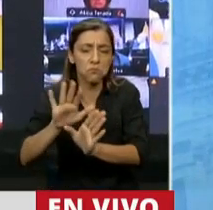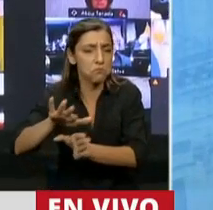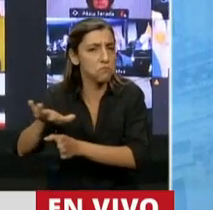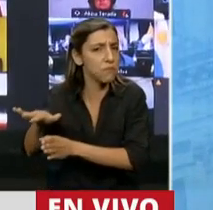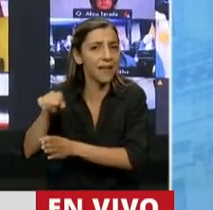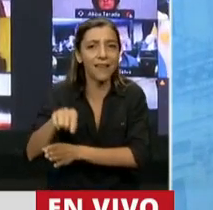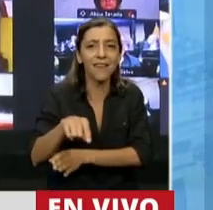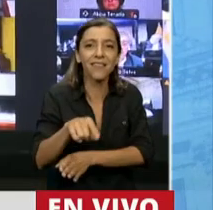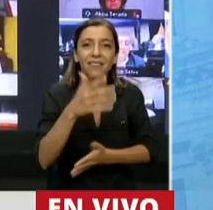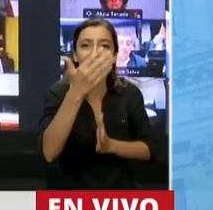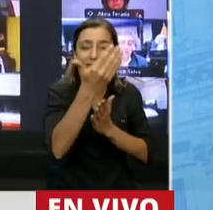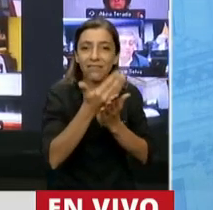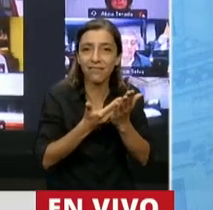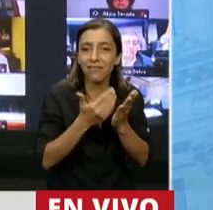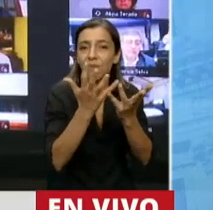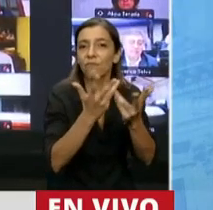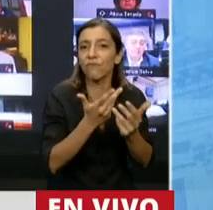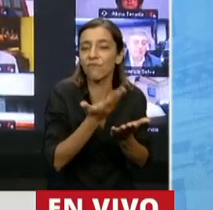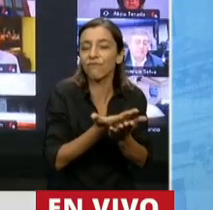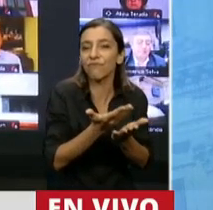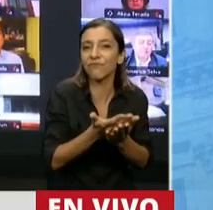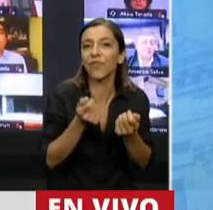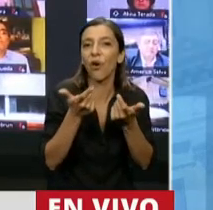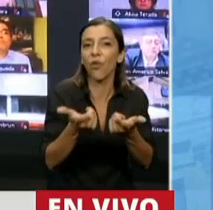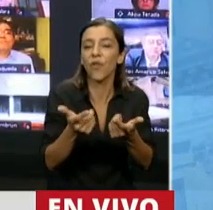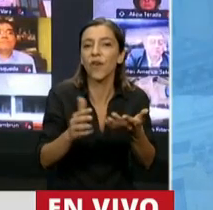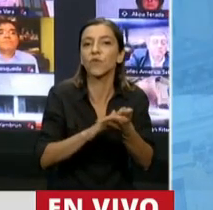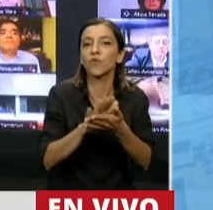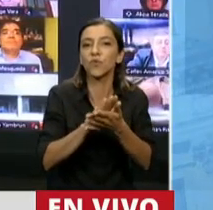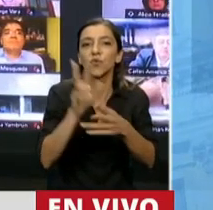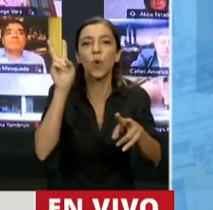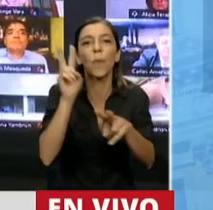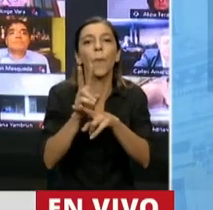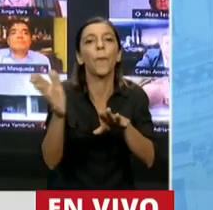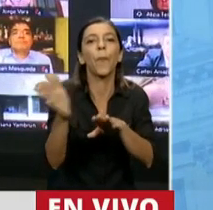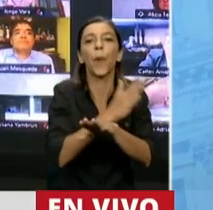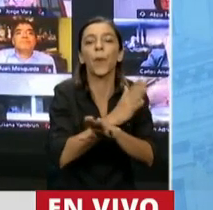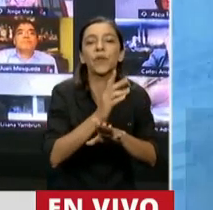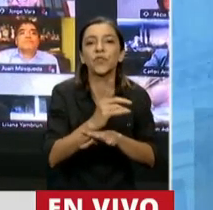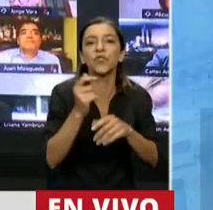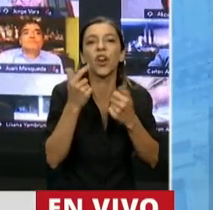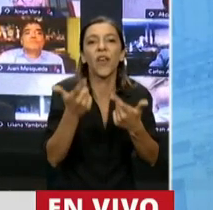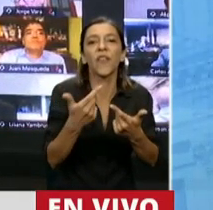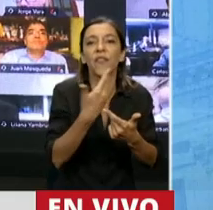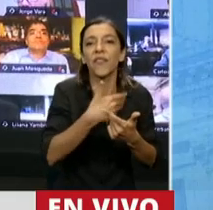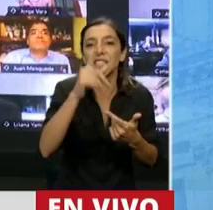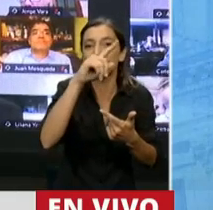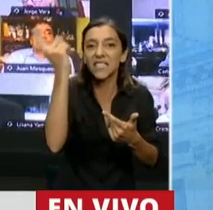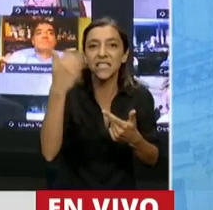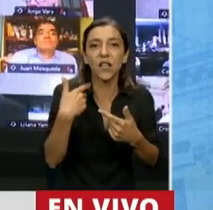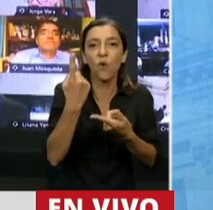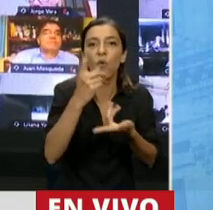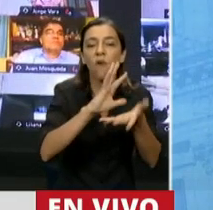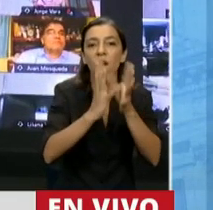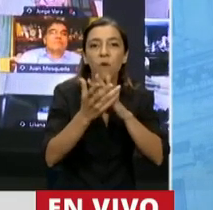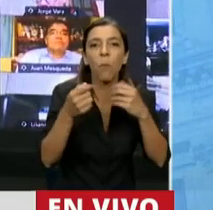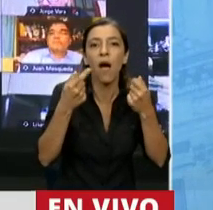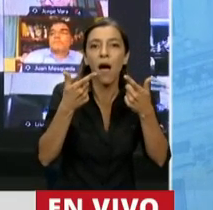previo. Sería dotar al Estado Nacional de una herramienta para evitar otro